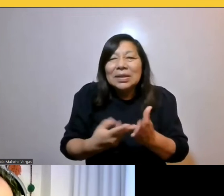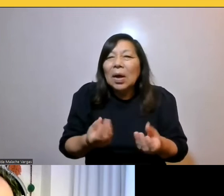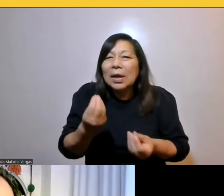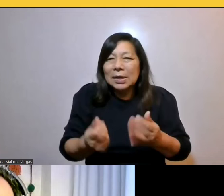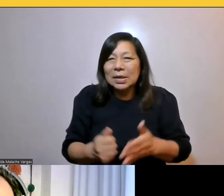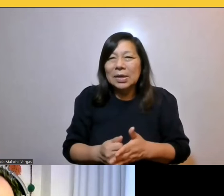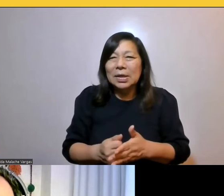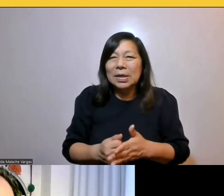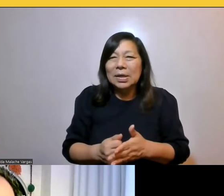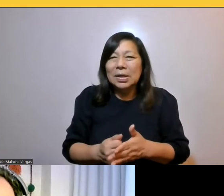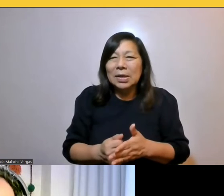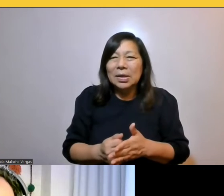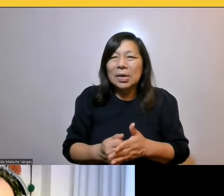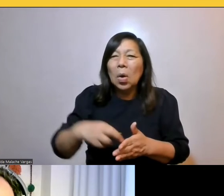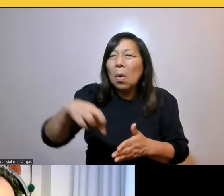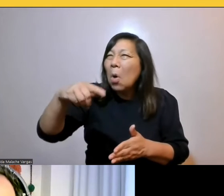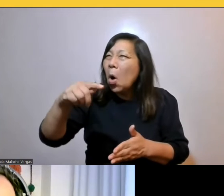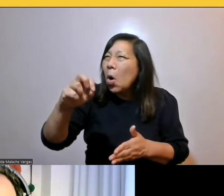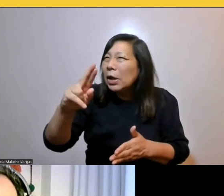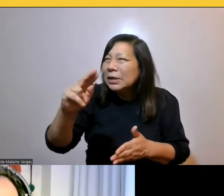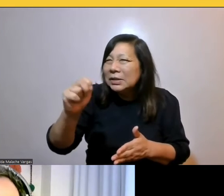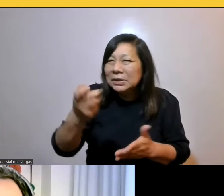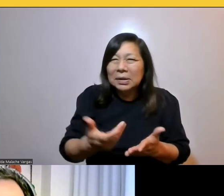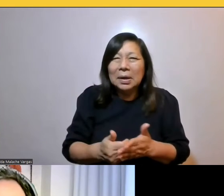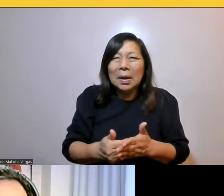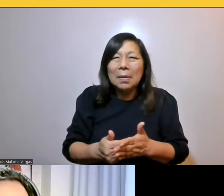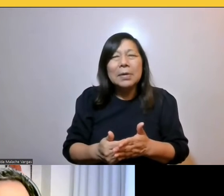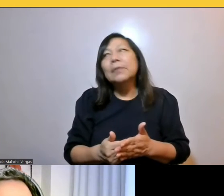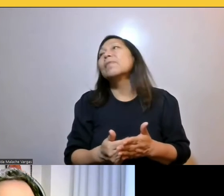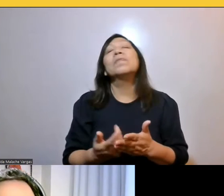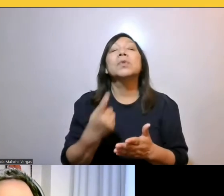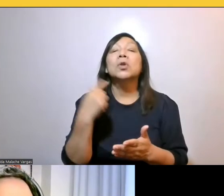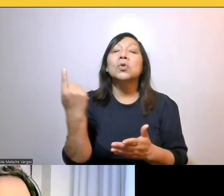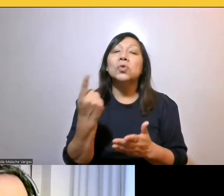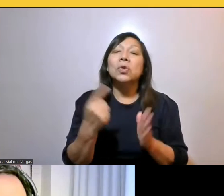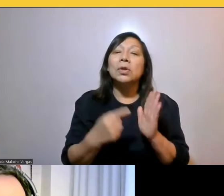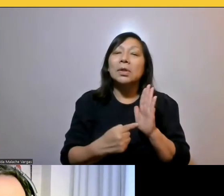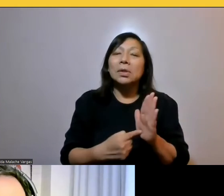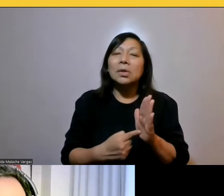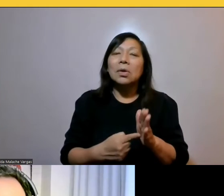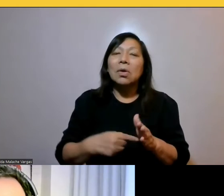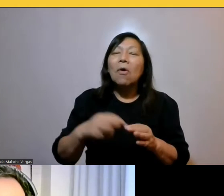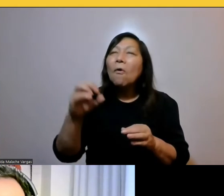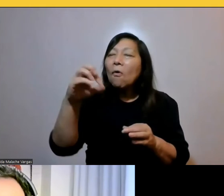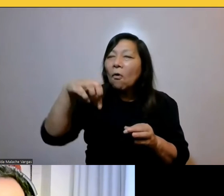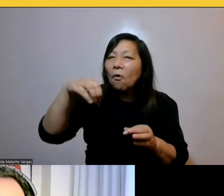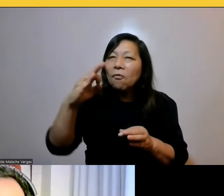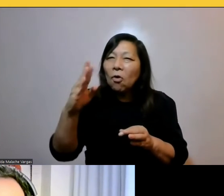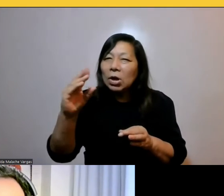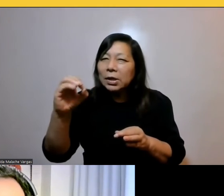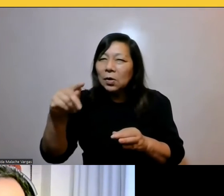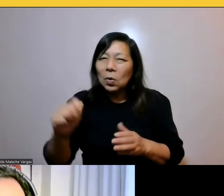del síndrome de ovario poliquístico, que es un desorden hormonal que va más allá de solamente la presencia de folículos.